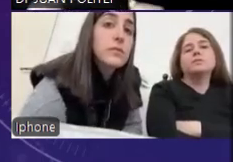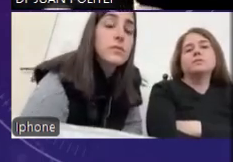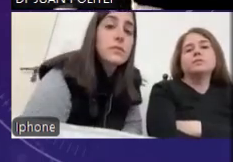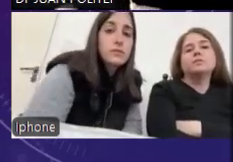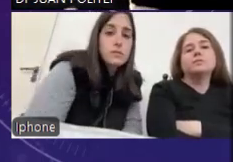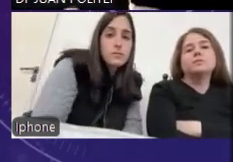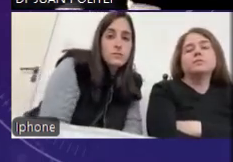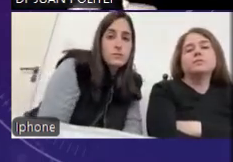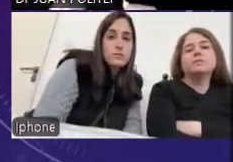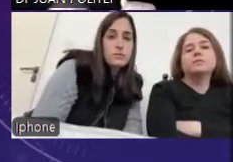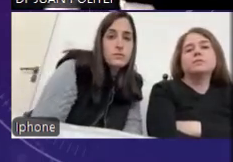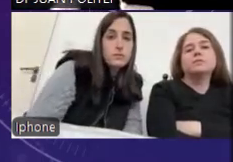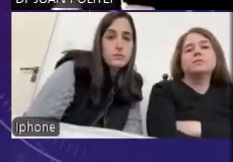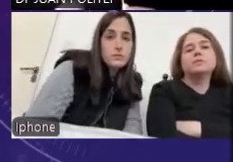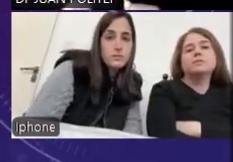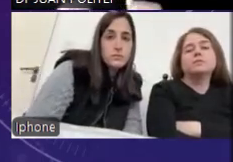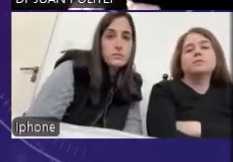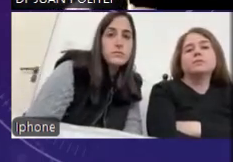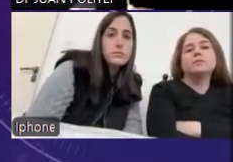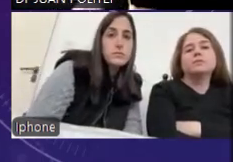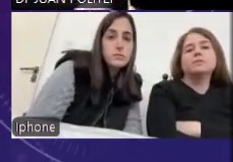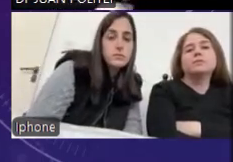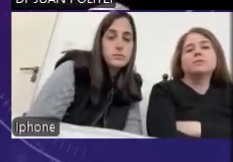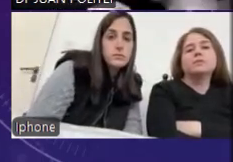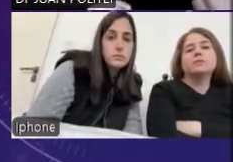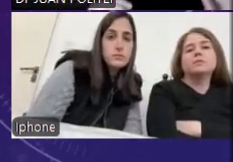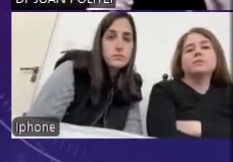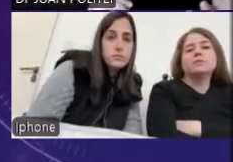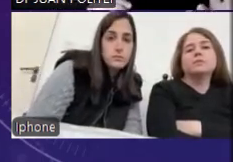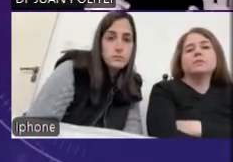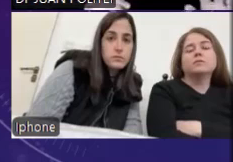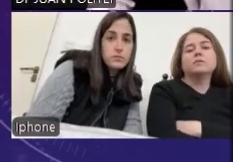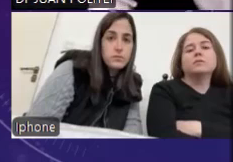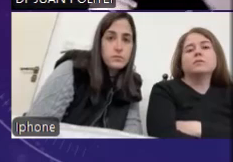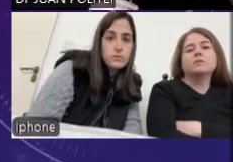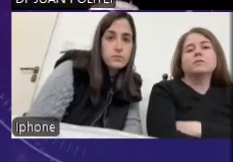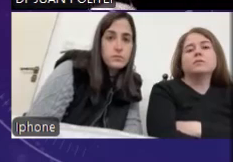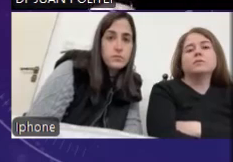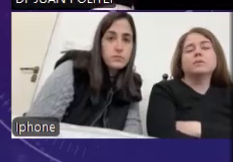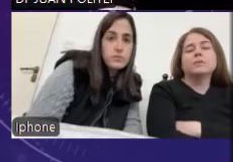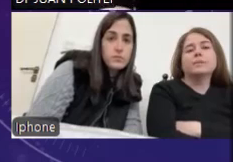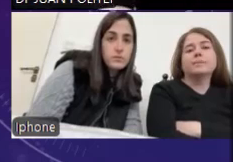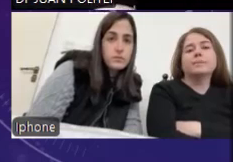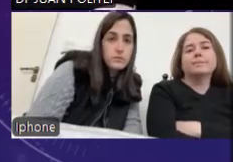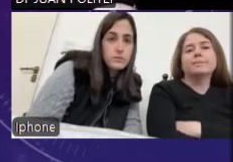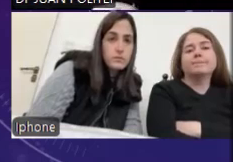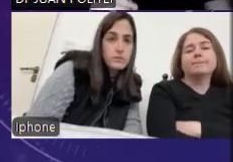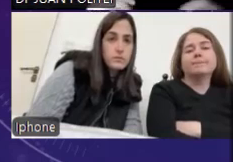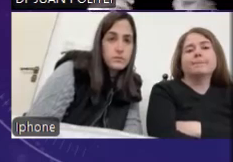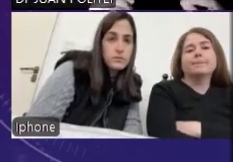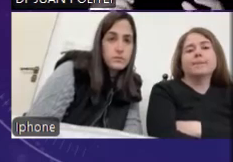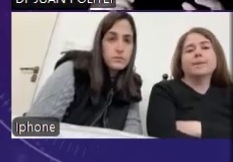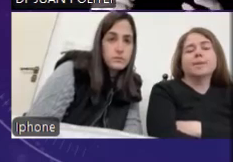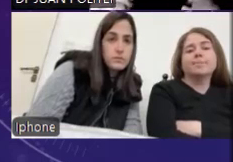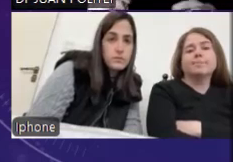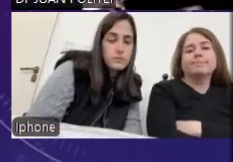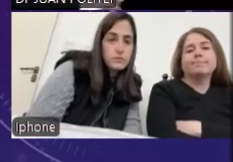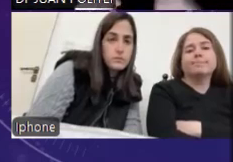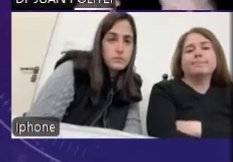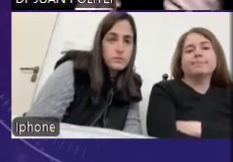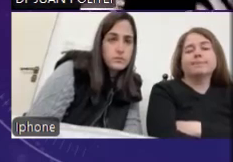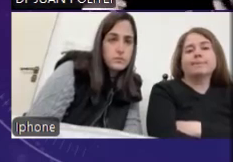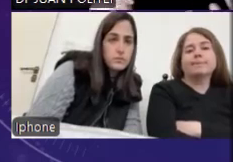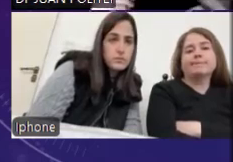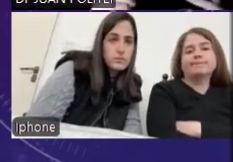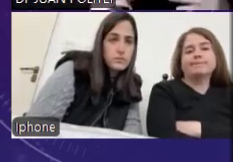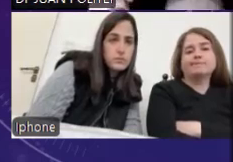veces me encuentro que el paciente me dice, no sé, me dijeron que tengo Fabry. No, no. Hay Fabry tipo 1 o Fabry clásico y Fabry